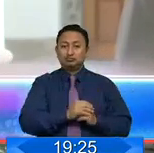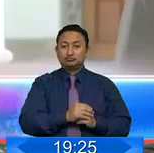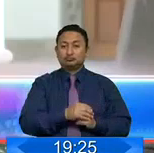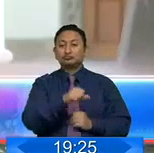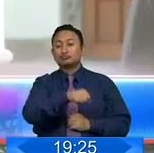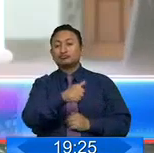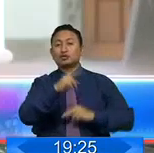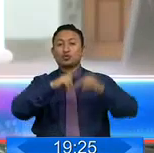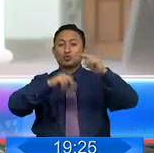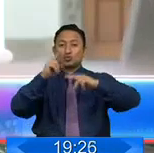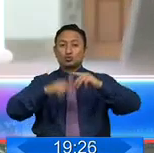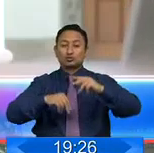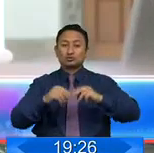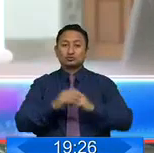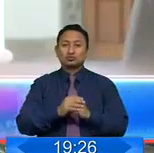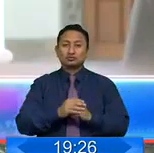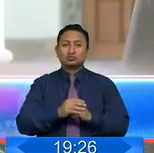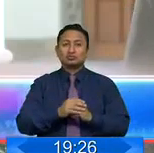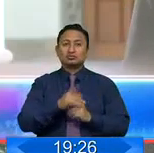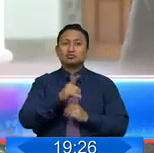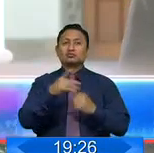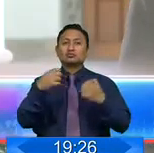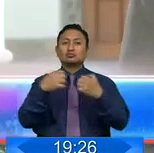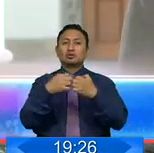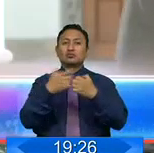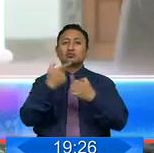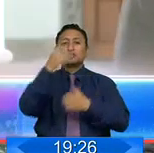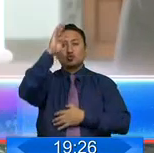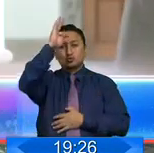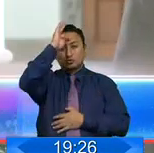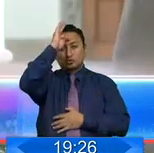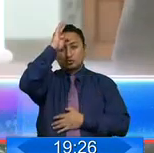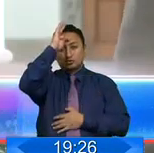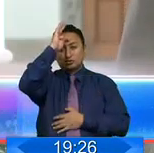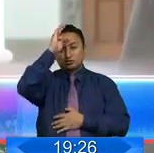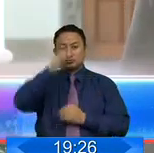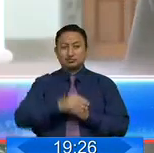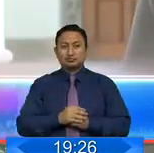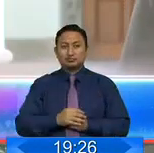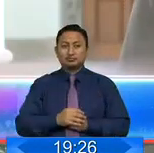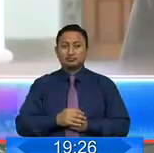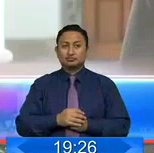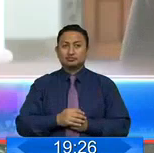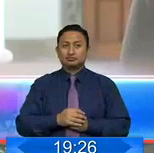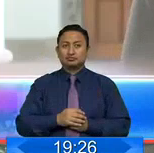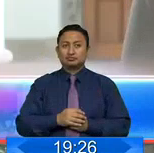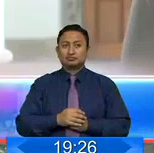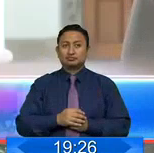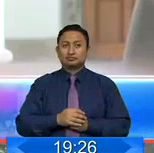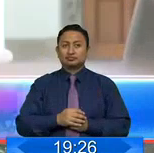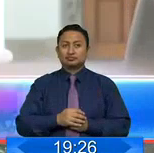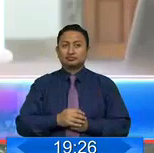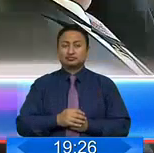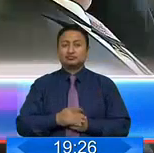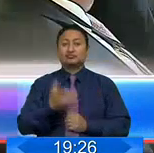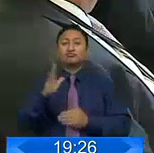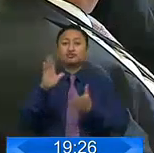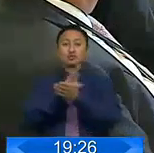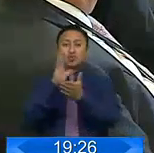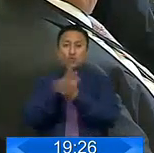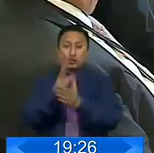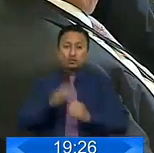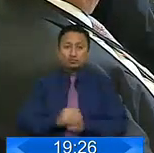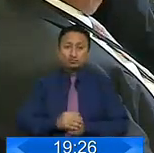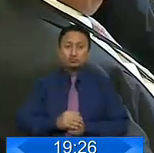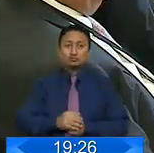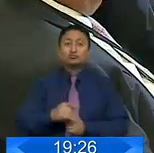la construcción de equipamiento y hospitales, equipamiento y construcción de hospitales y escuelas. La empresa Ashmore